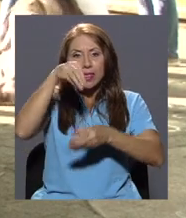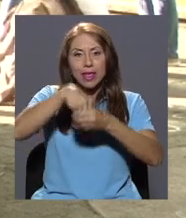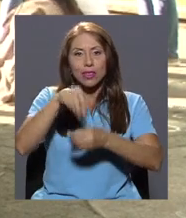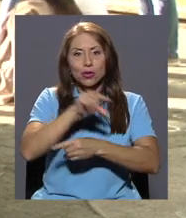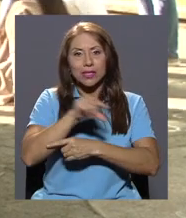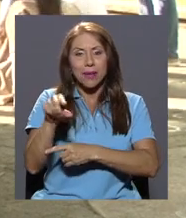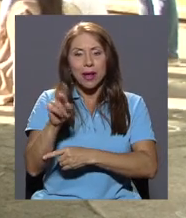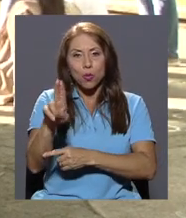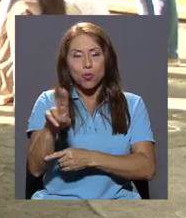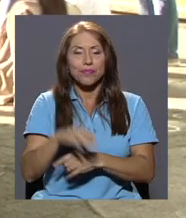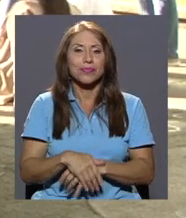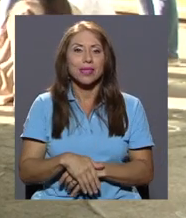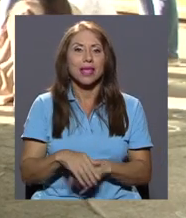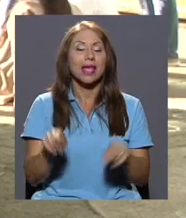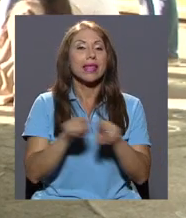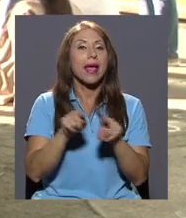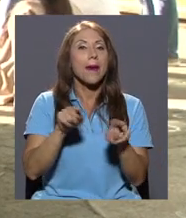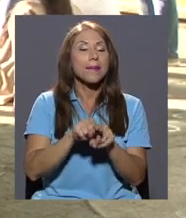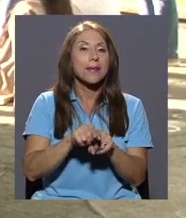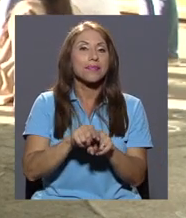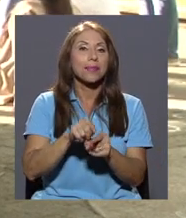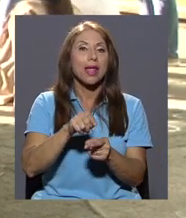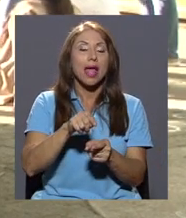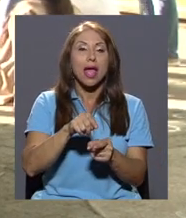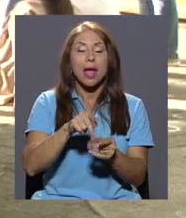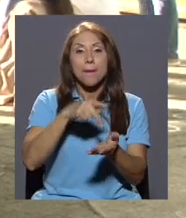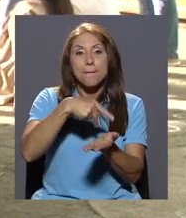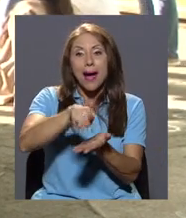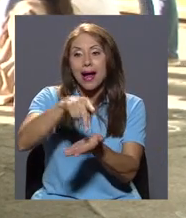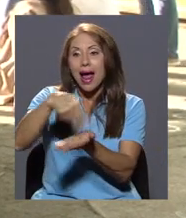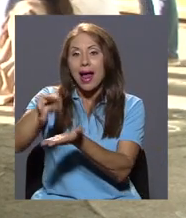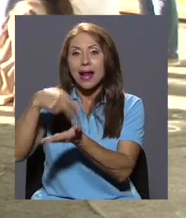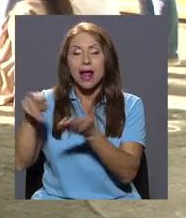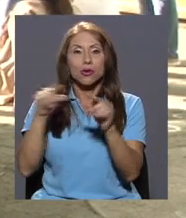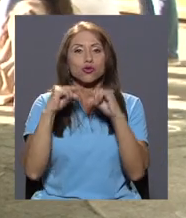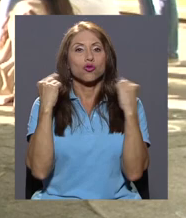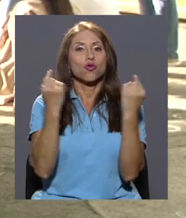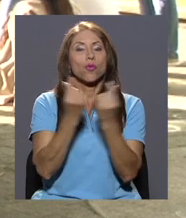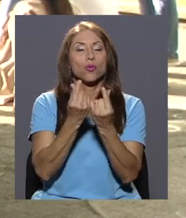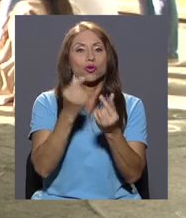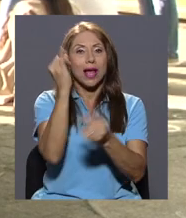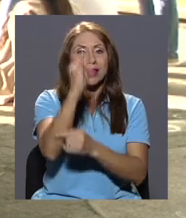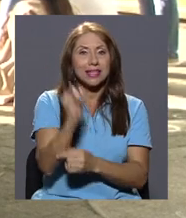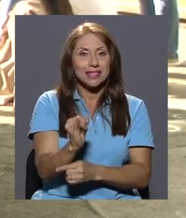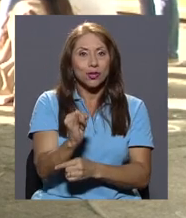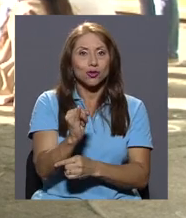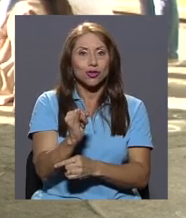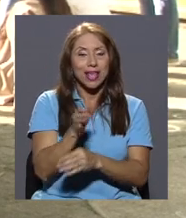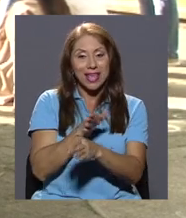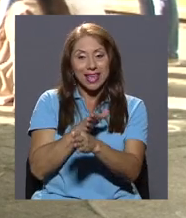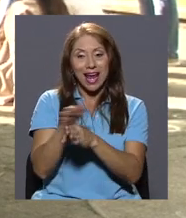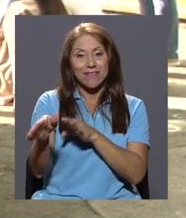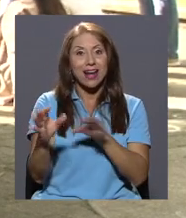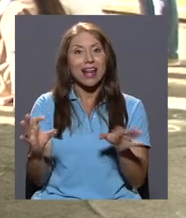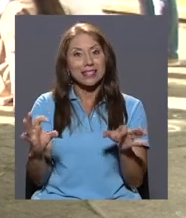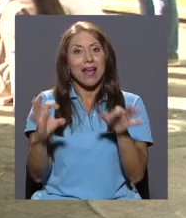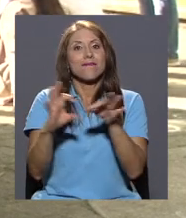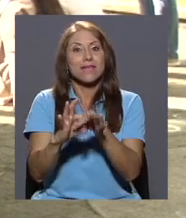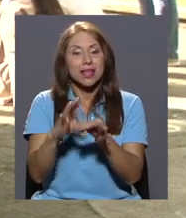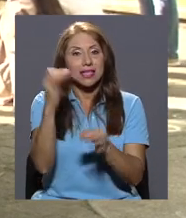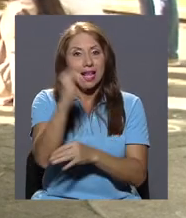U, y pagarles a los grupos artísticos y carreras afines a las